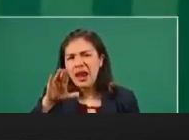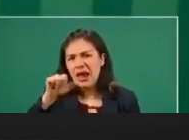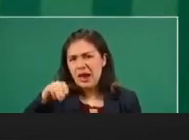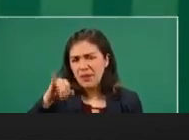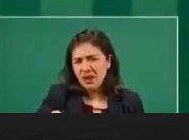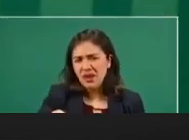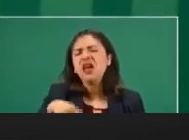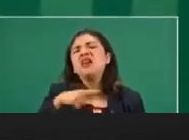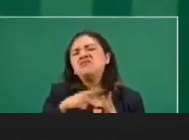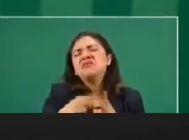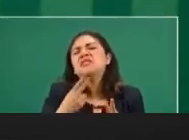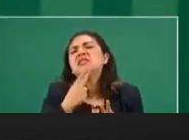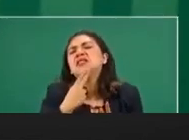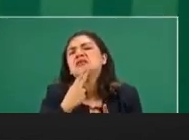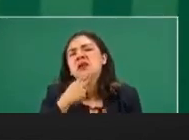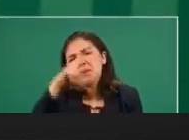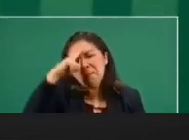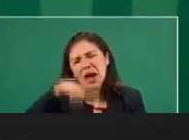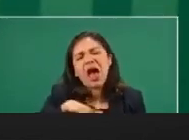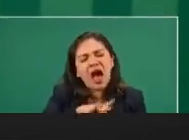ayudarían para